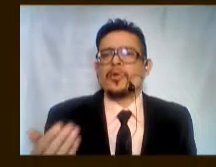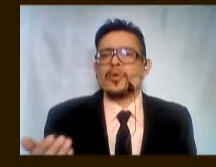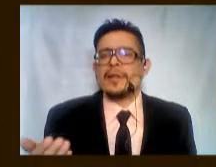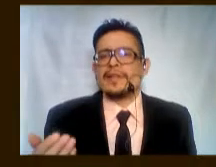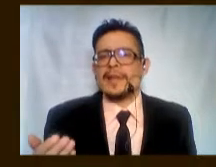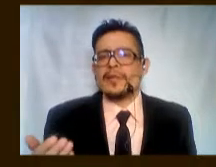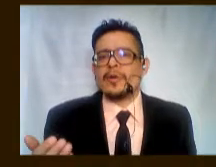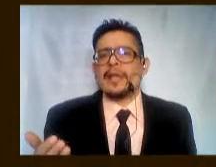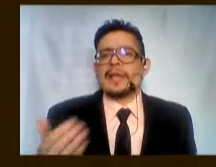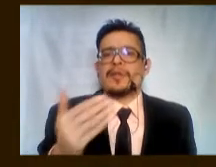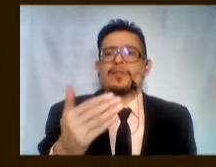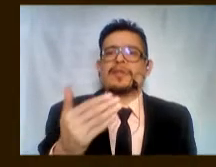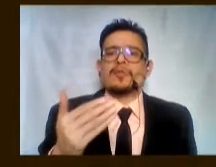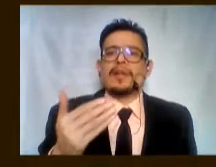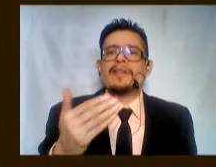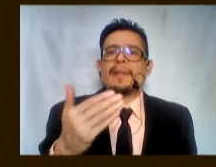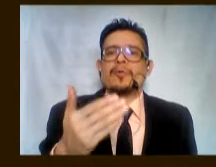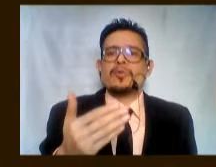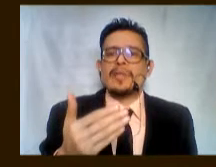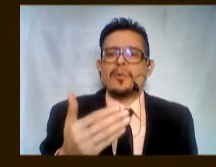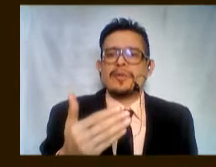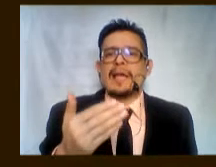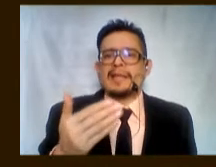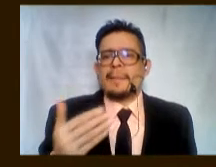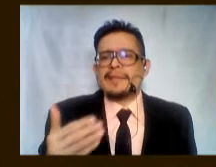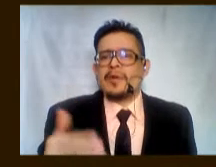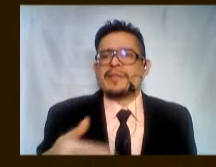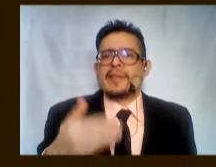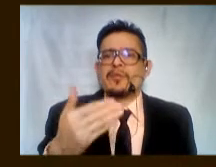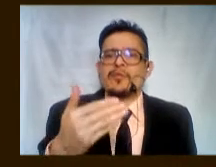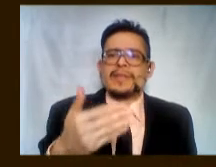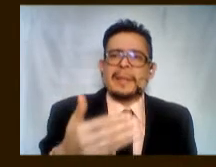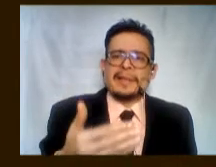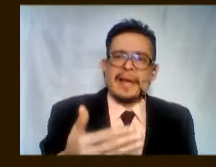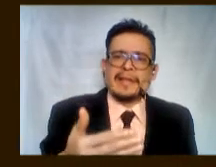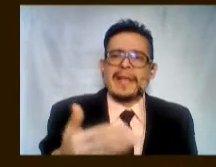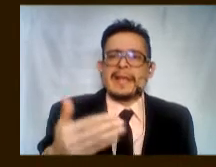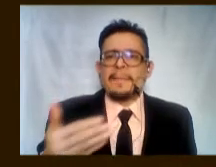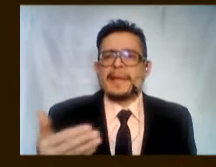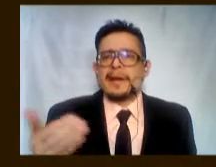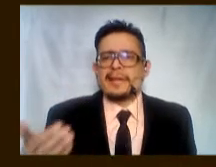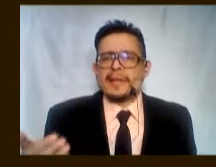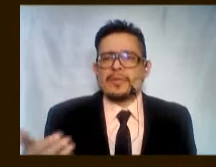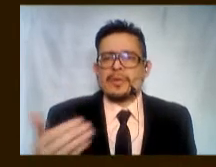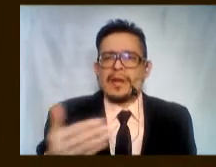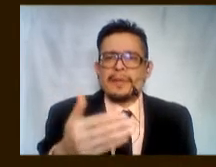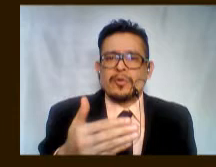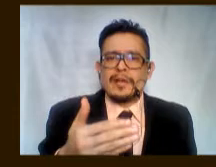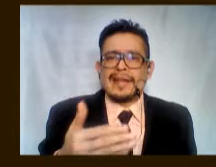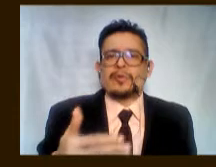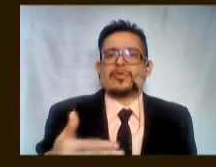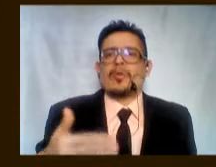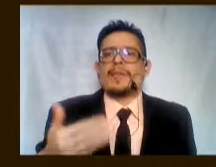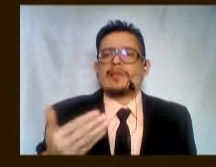puedo concluir diciendo que los derechos sexuales y reproductivos están basados en derechos fundamentales que implican el derecho de todas